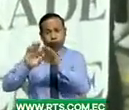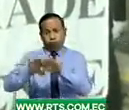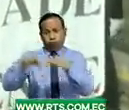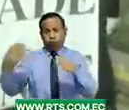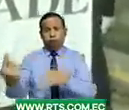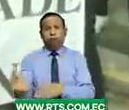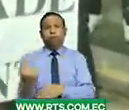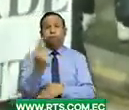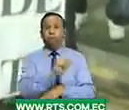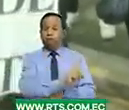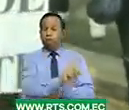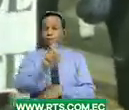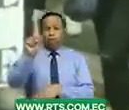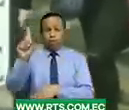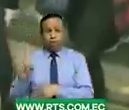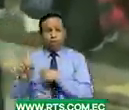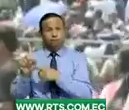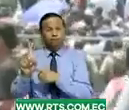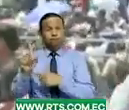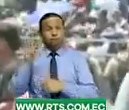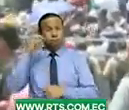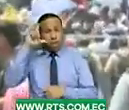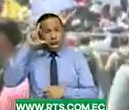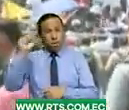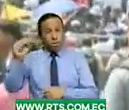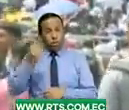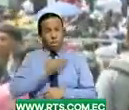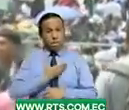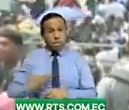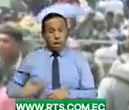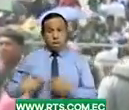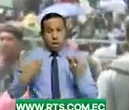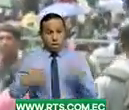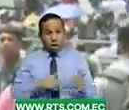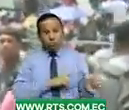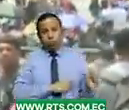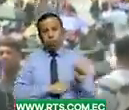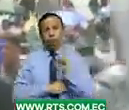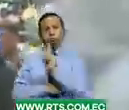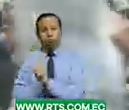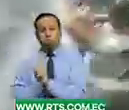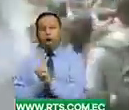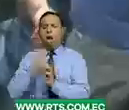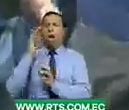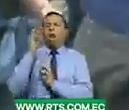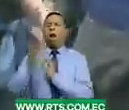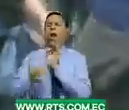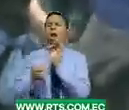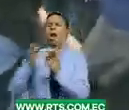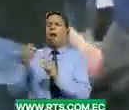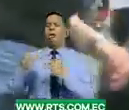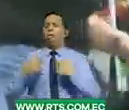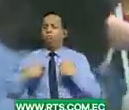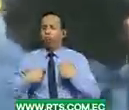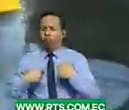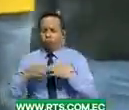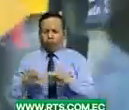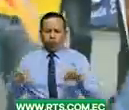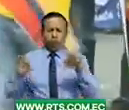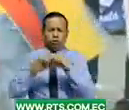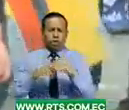discurso del jefe de Estado y al llegar al sitio, Lasso se dirigió a sus simpatizantes indicando que defenderá